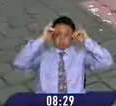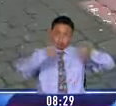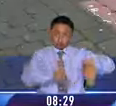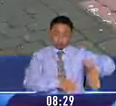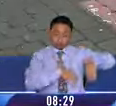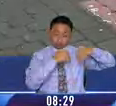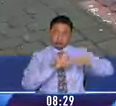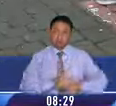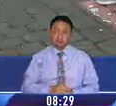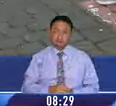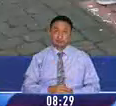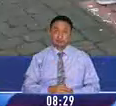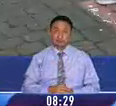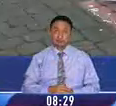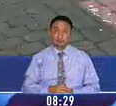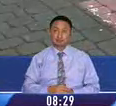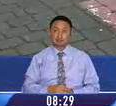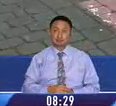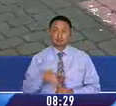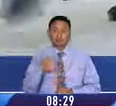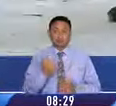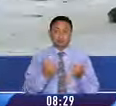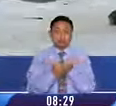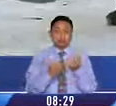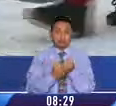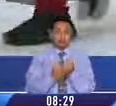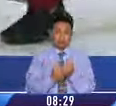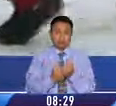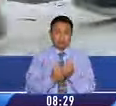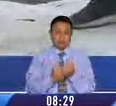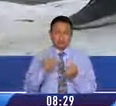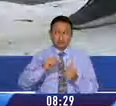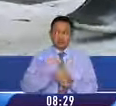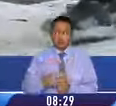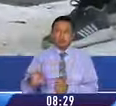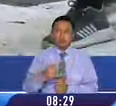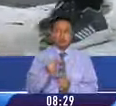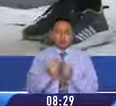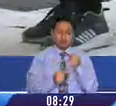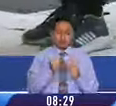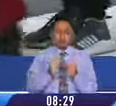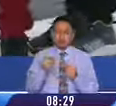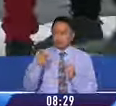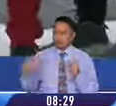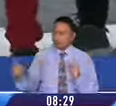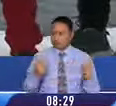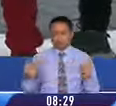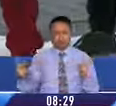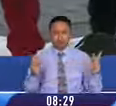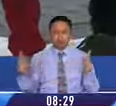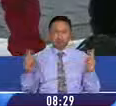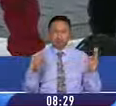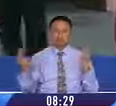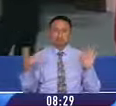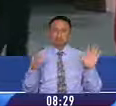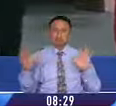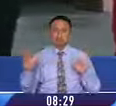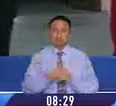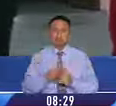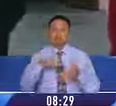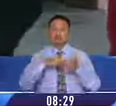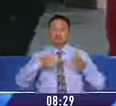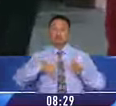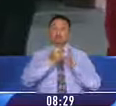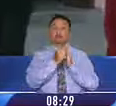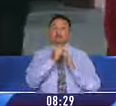colaboradoras para un proyecto más ambicioso no existirán, pero con cada acción se van uniendo más personas. Es así que estudiantes de